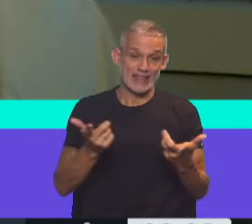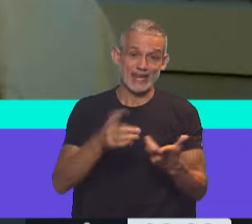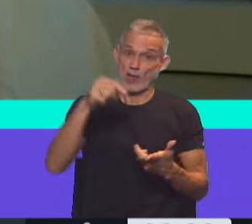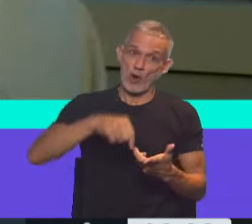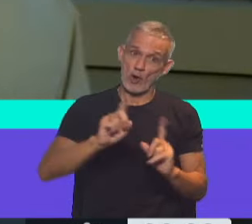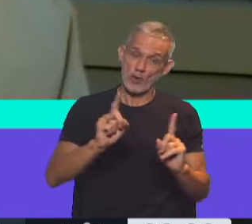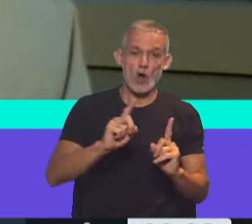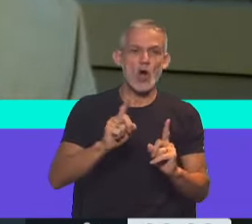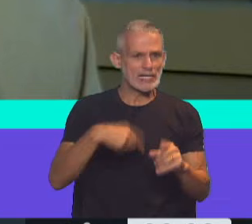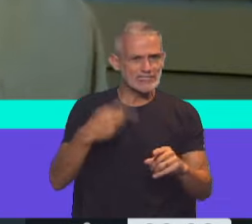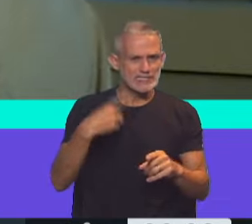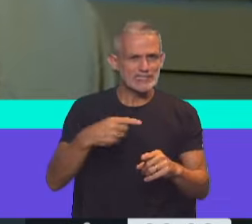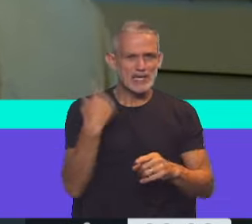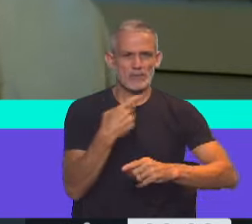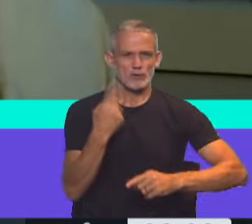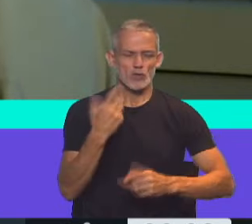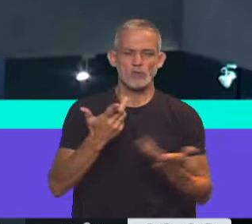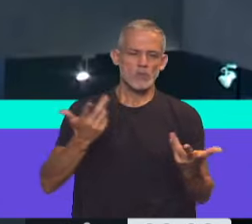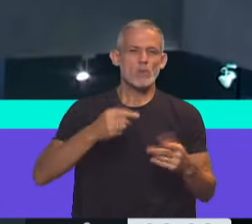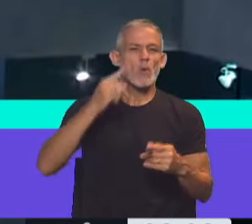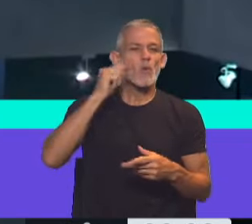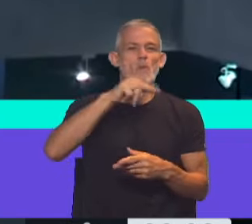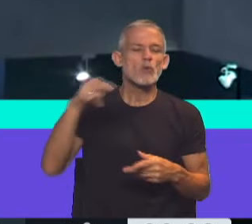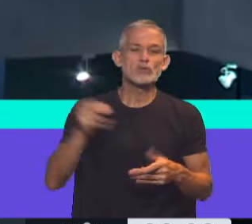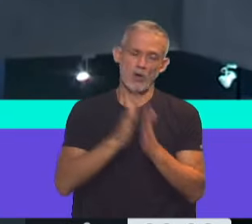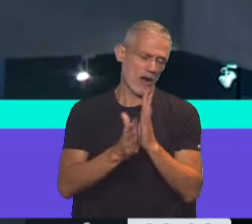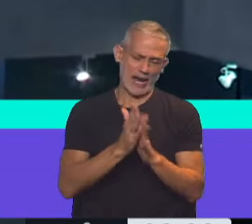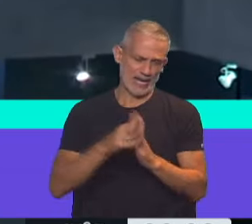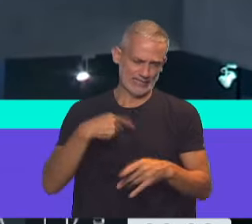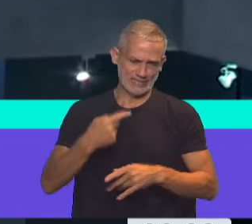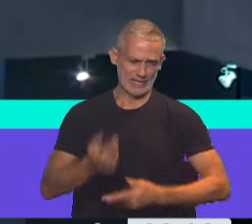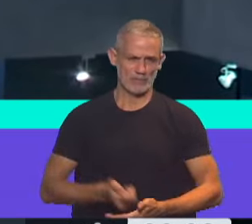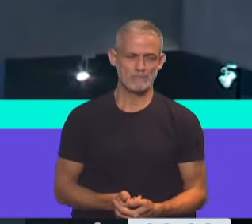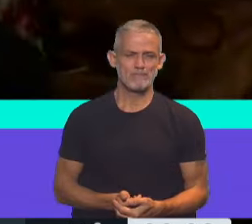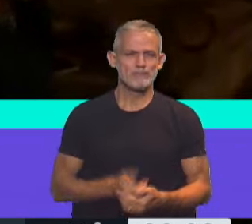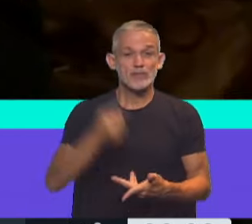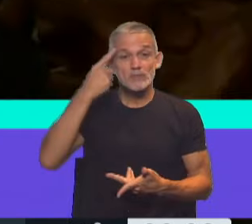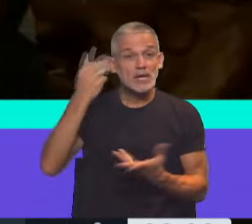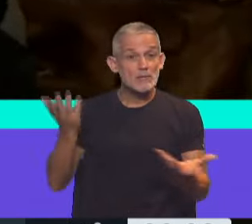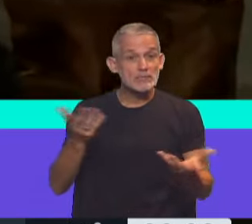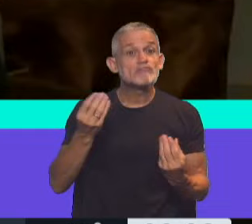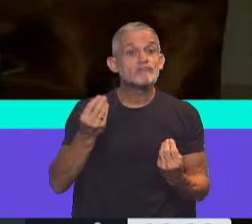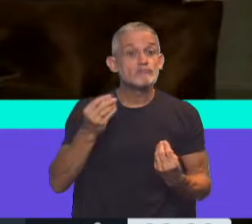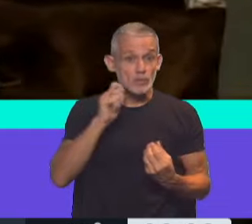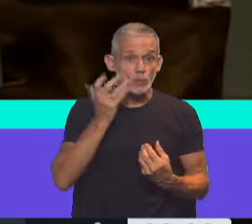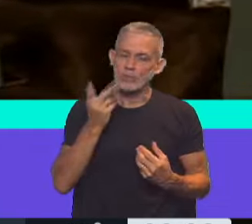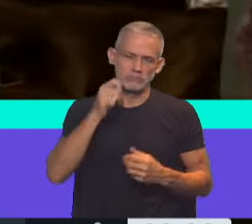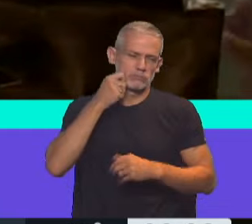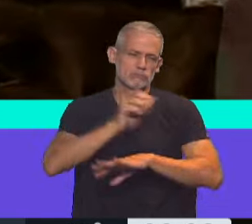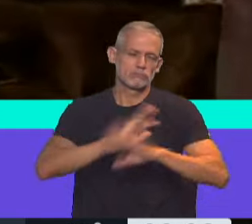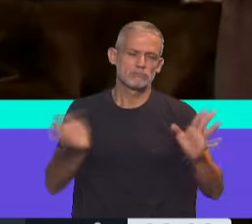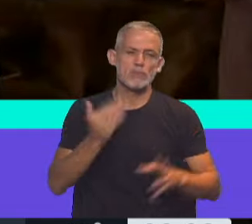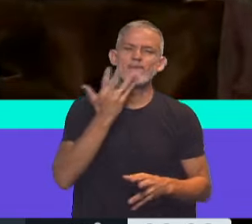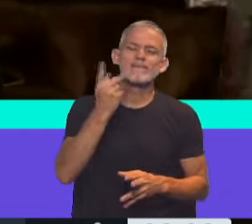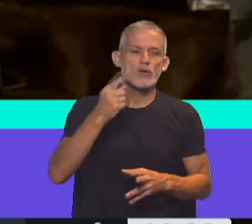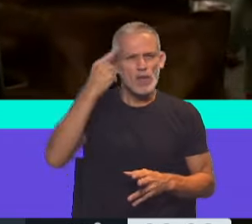sino siempre para todos los eventos en el museo, la entrada es libre y gratuita. ¿Qué te parece la muestra? Excelente, excelente. Nos encanta